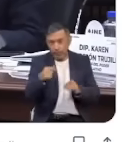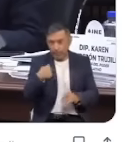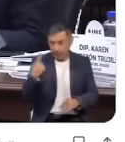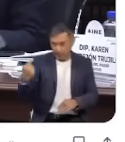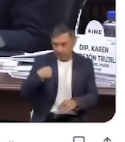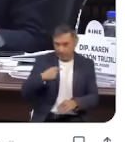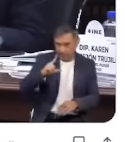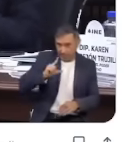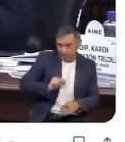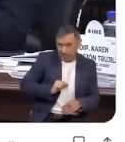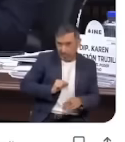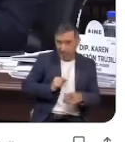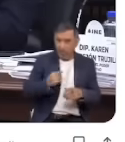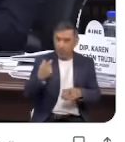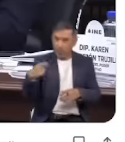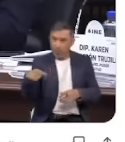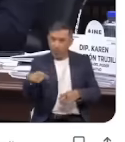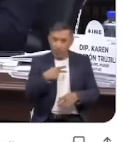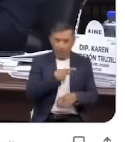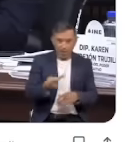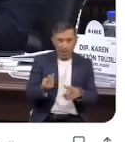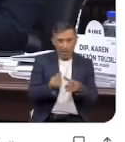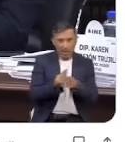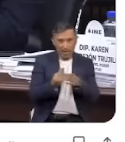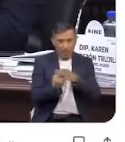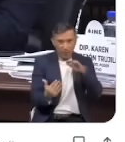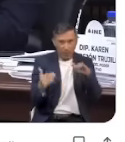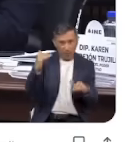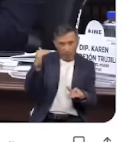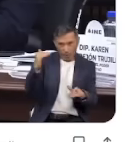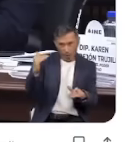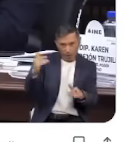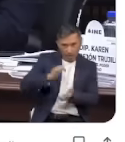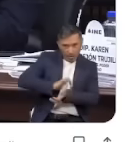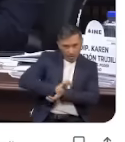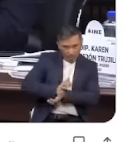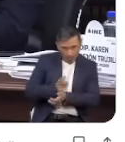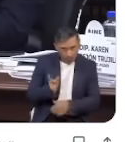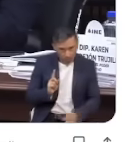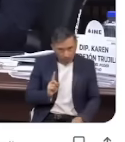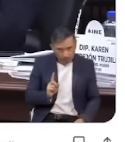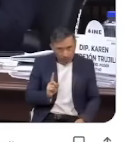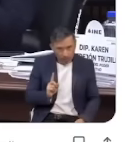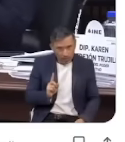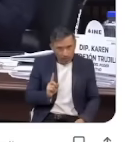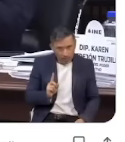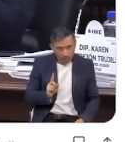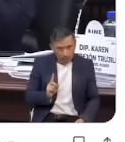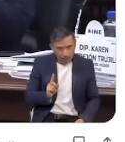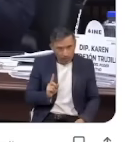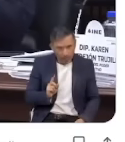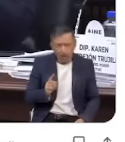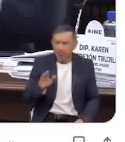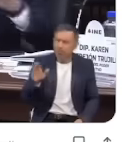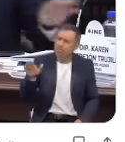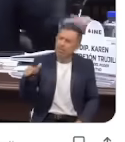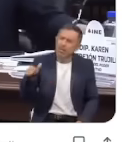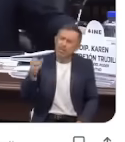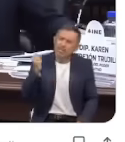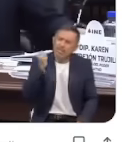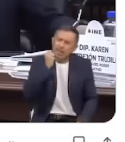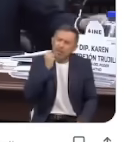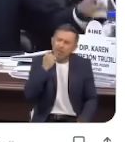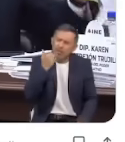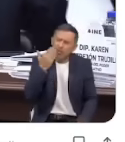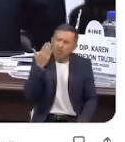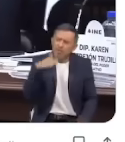clasismo Entonces qué es señor senador de la república Y ya ni